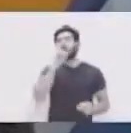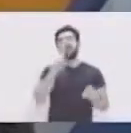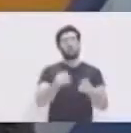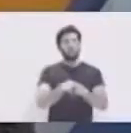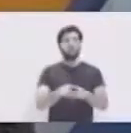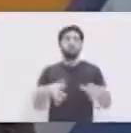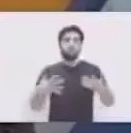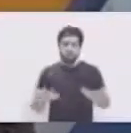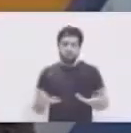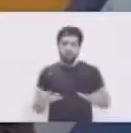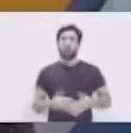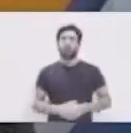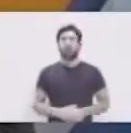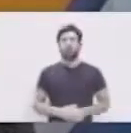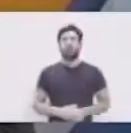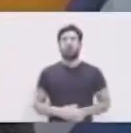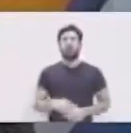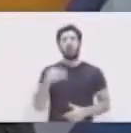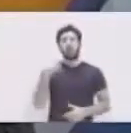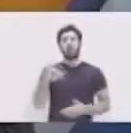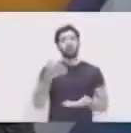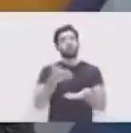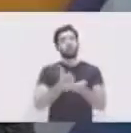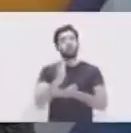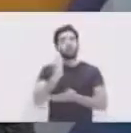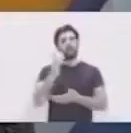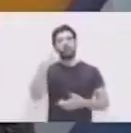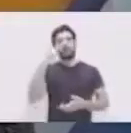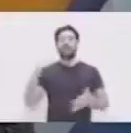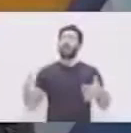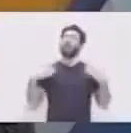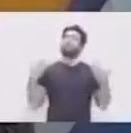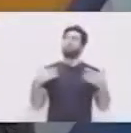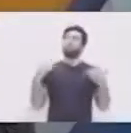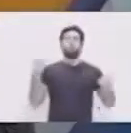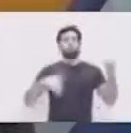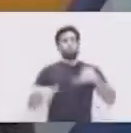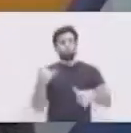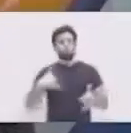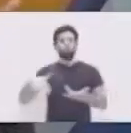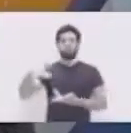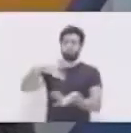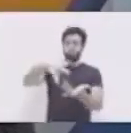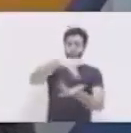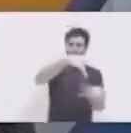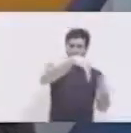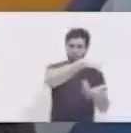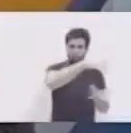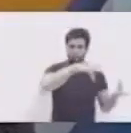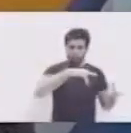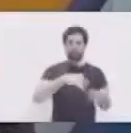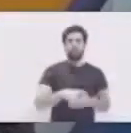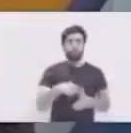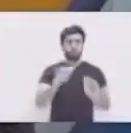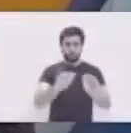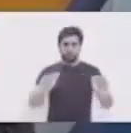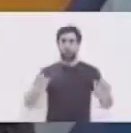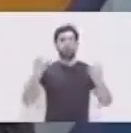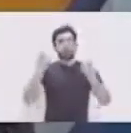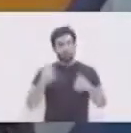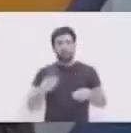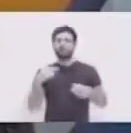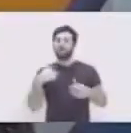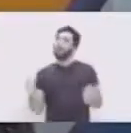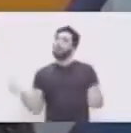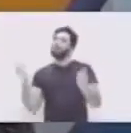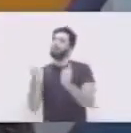también, ¿por qué no?, esta declaración incluye el derecho a la diversión, al juego. Todos los niños tienen derecho a